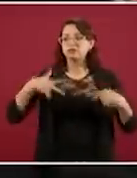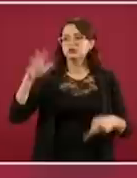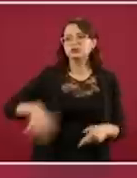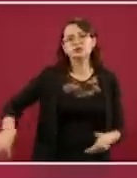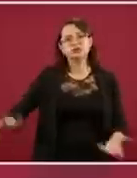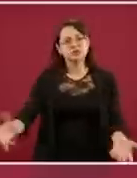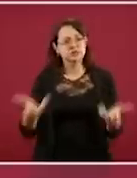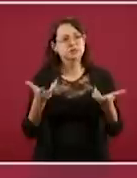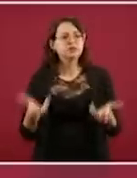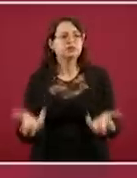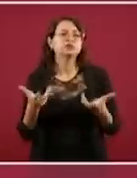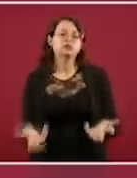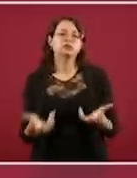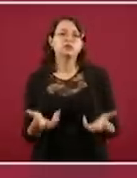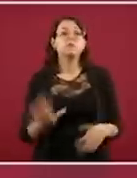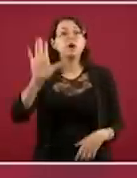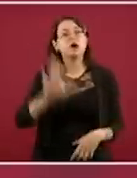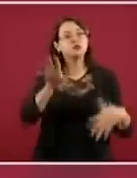de justicia.